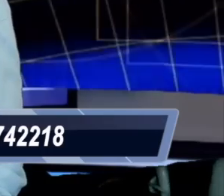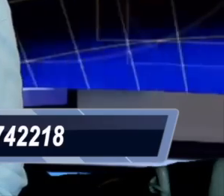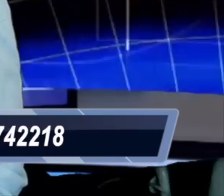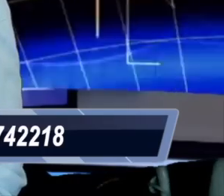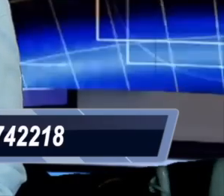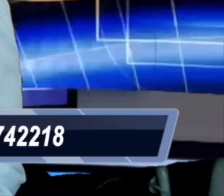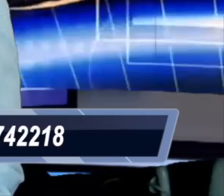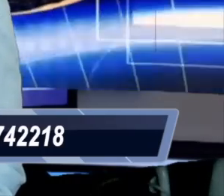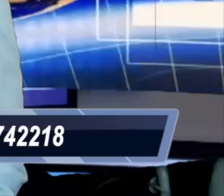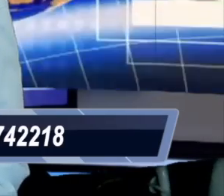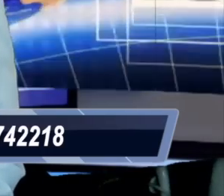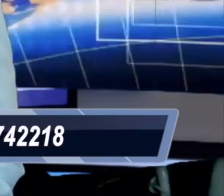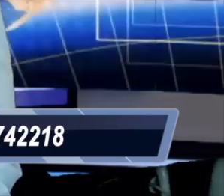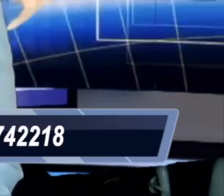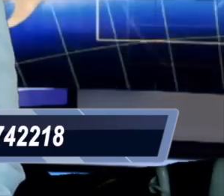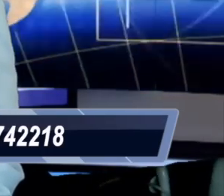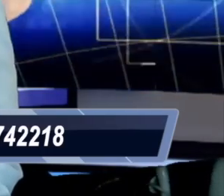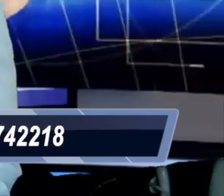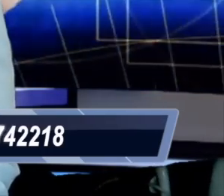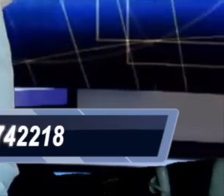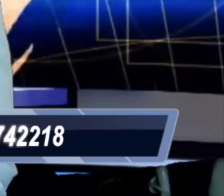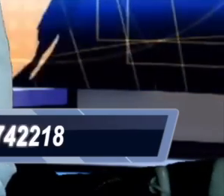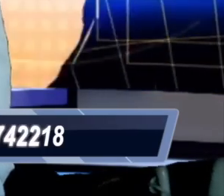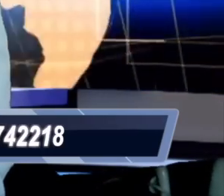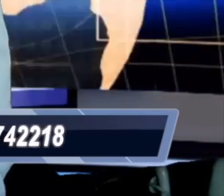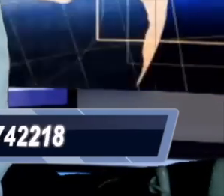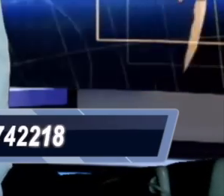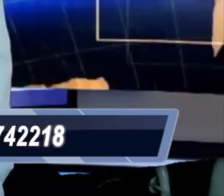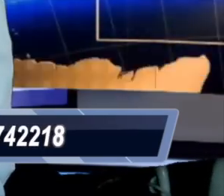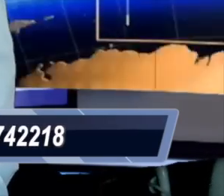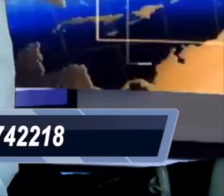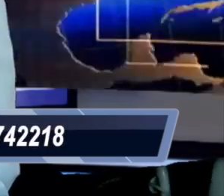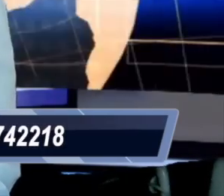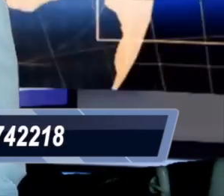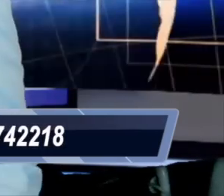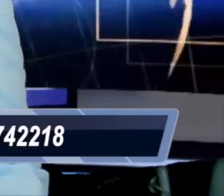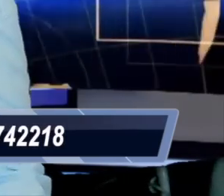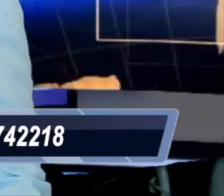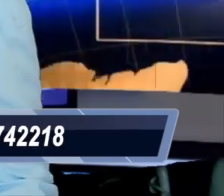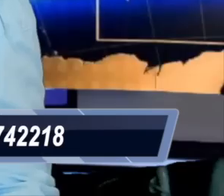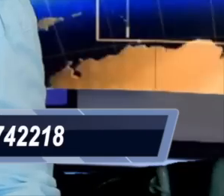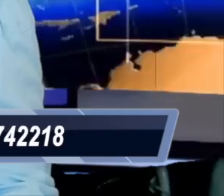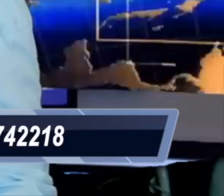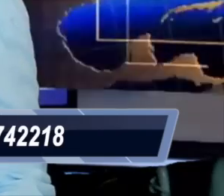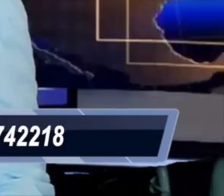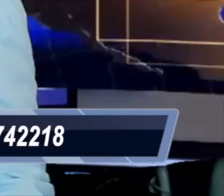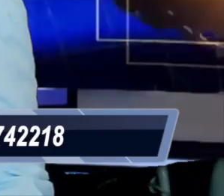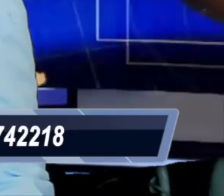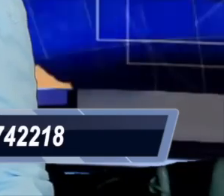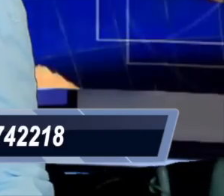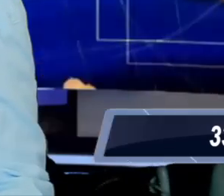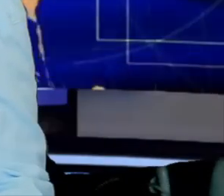Ejército Mexicano, jalan el gatillo y estos mega operativos están dando grandes